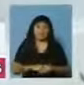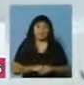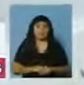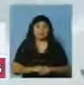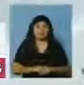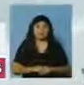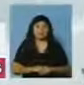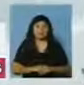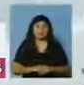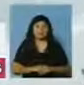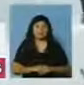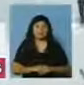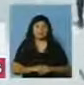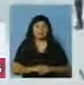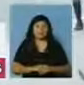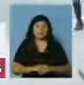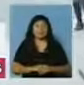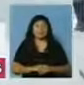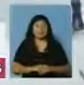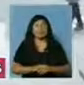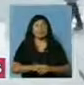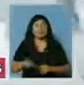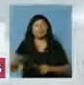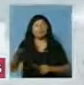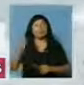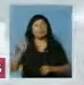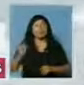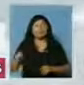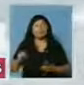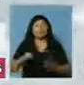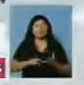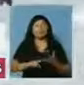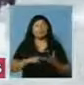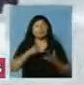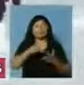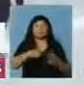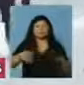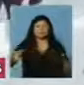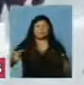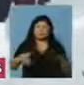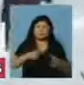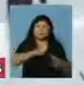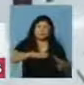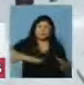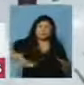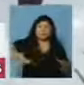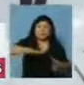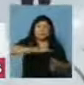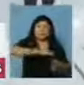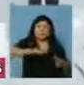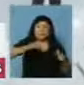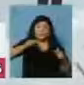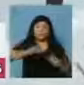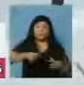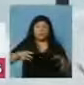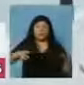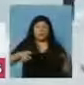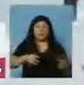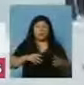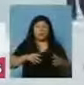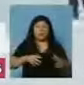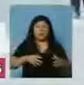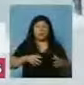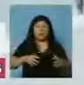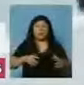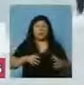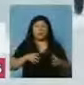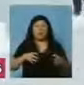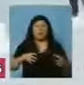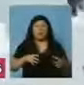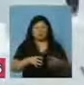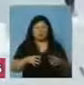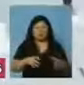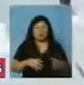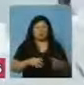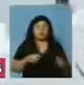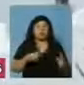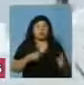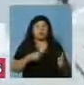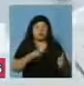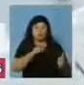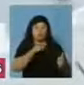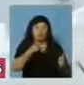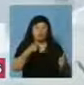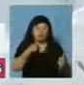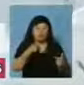también se lleve a cabo eso. Es una comunidad, es una comisión de padrinos solidarios. Está el